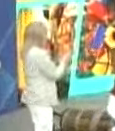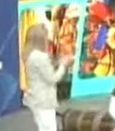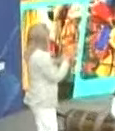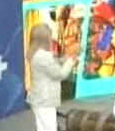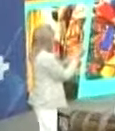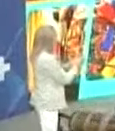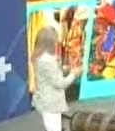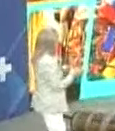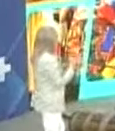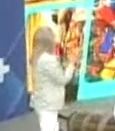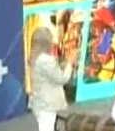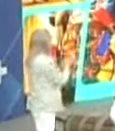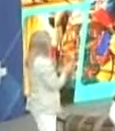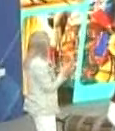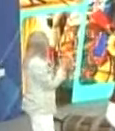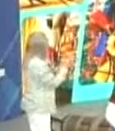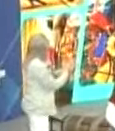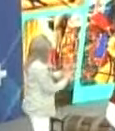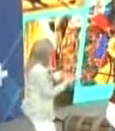la cultura.